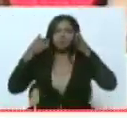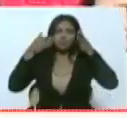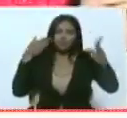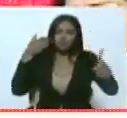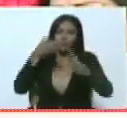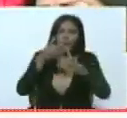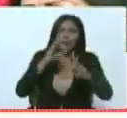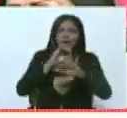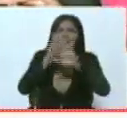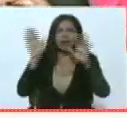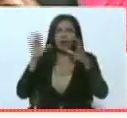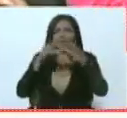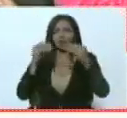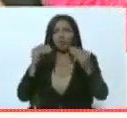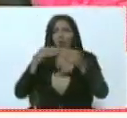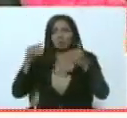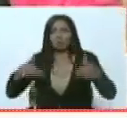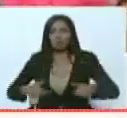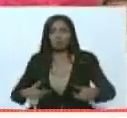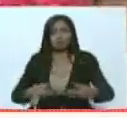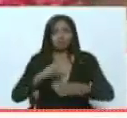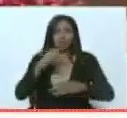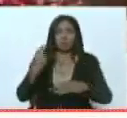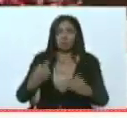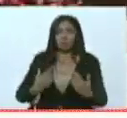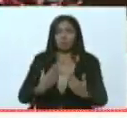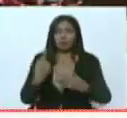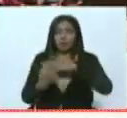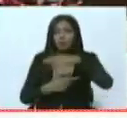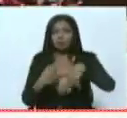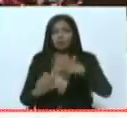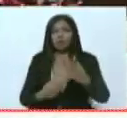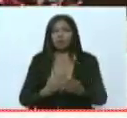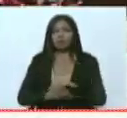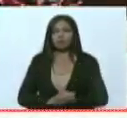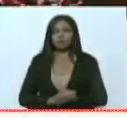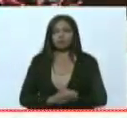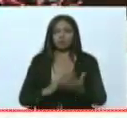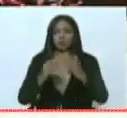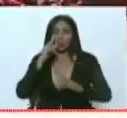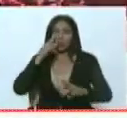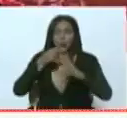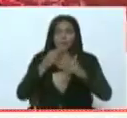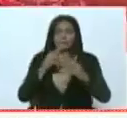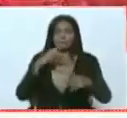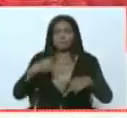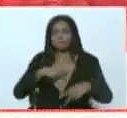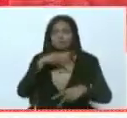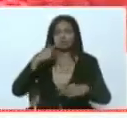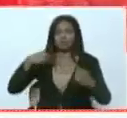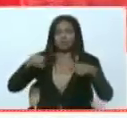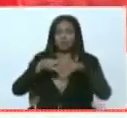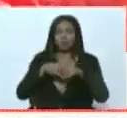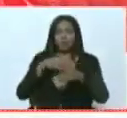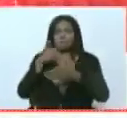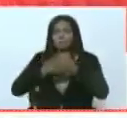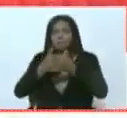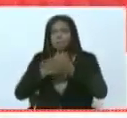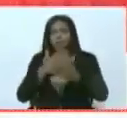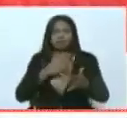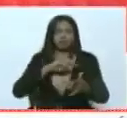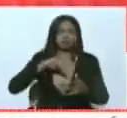claras, con el optimismo revolucionario, con la moral y la pasión combativa de los que